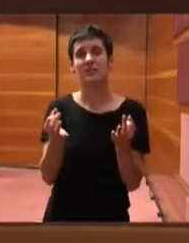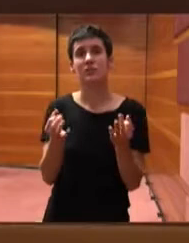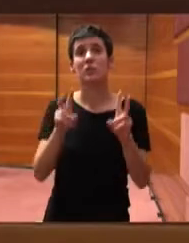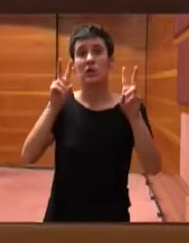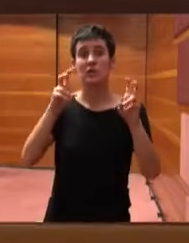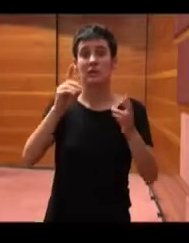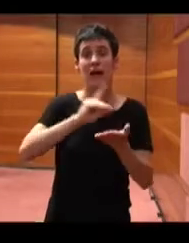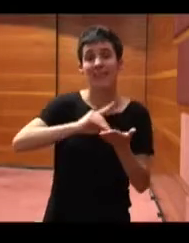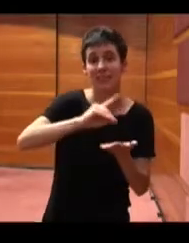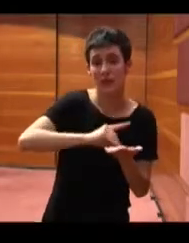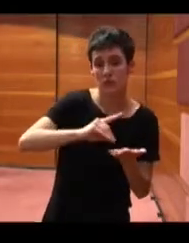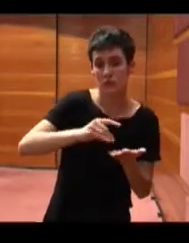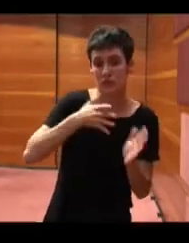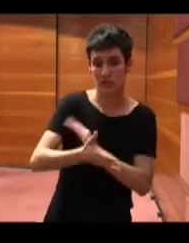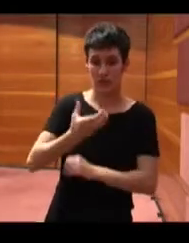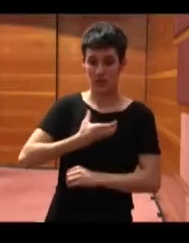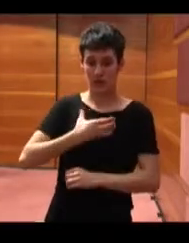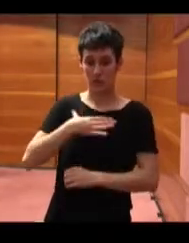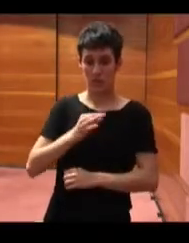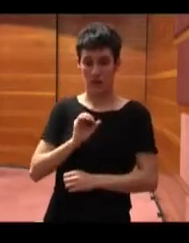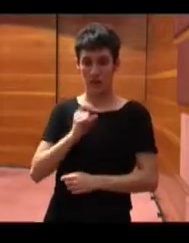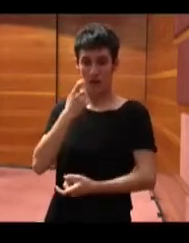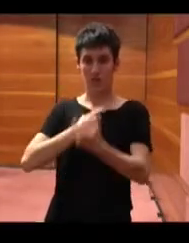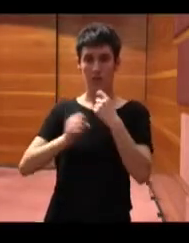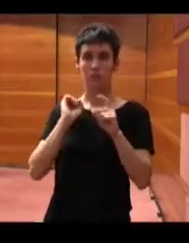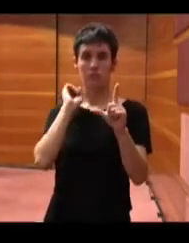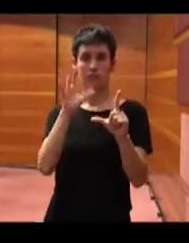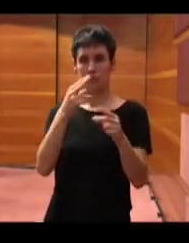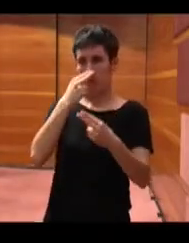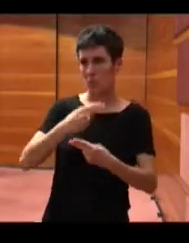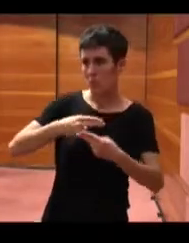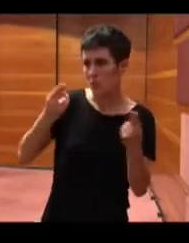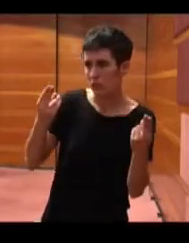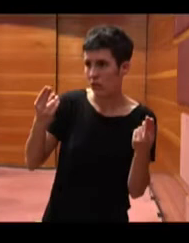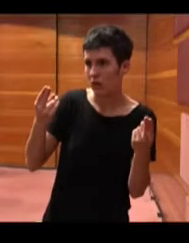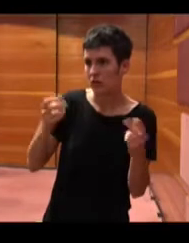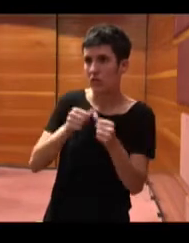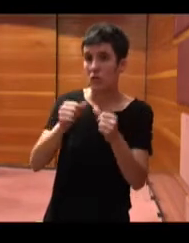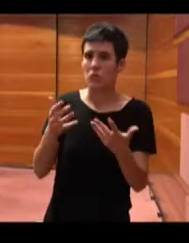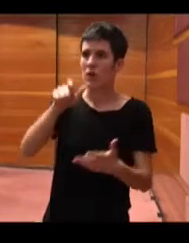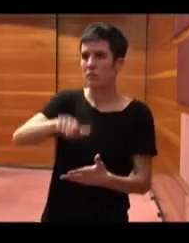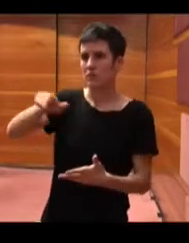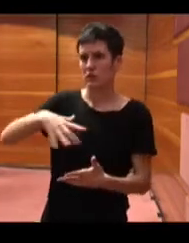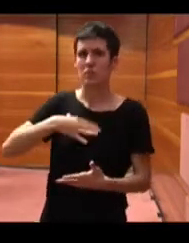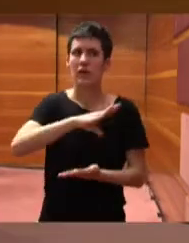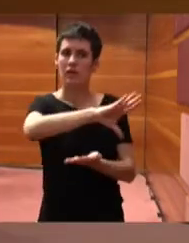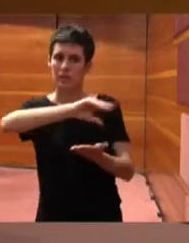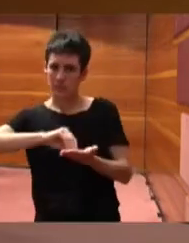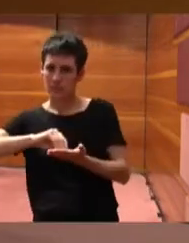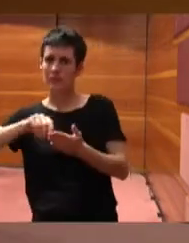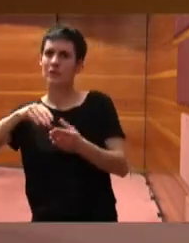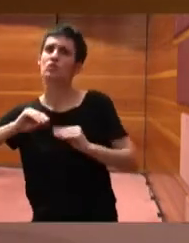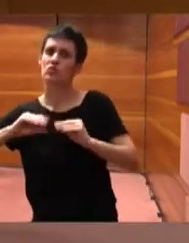datos, es decir, que el ayuntamiento pueda publicar información de tal manera que cualquier ciudadano pueda tomarla y reutilizarla, trabajar a partir de